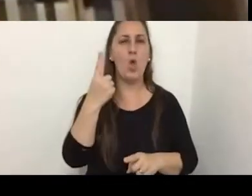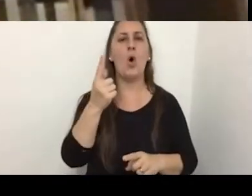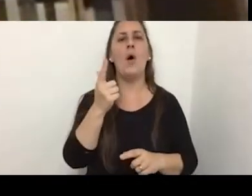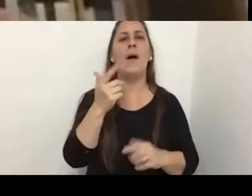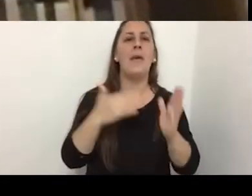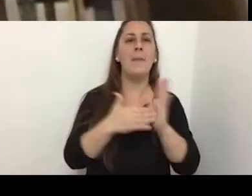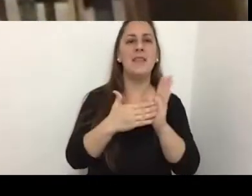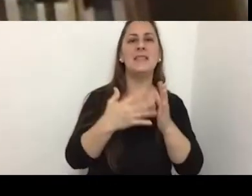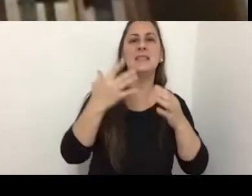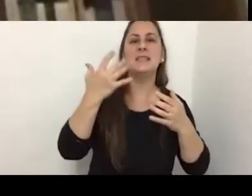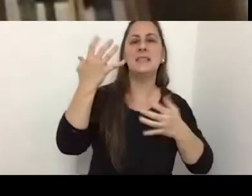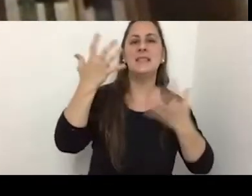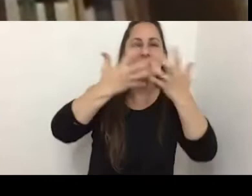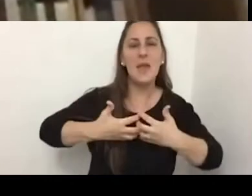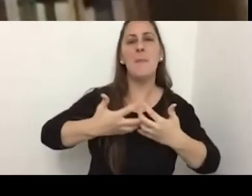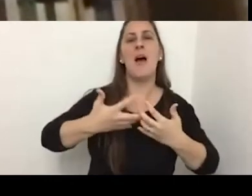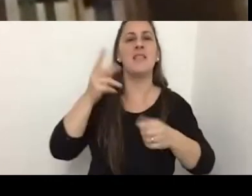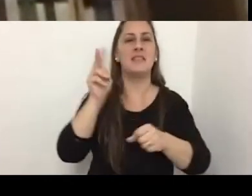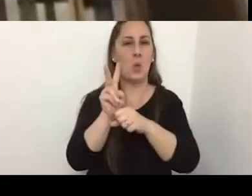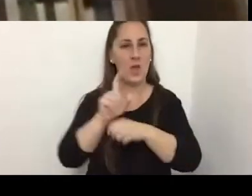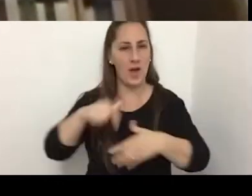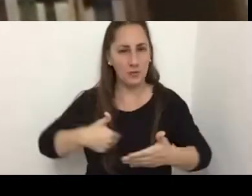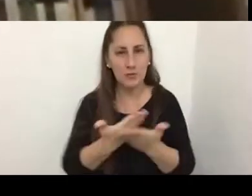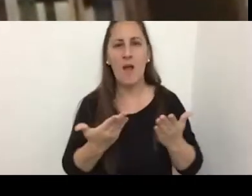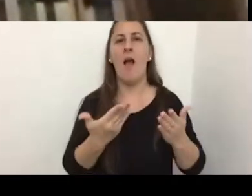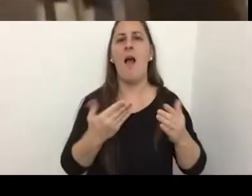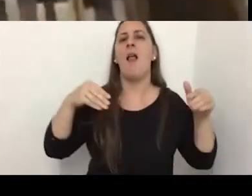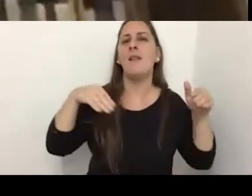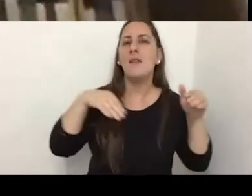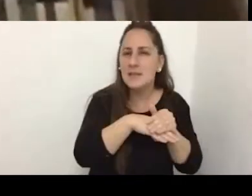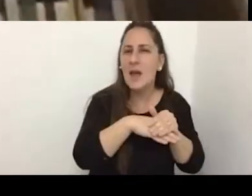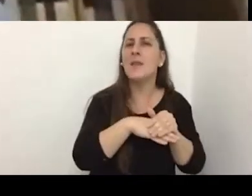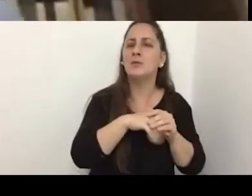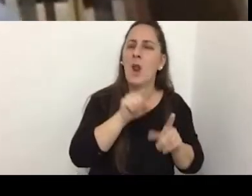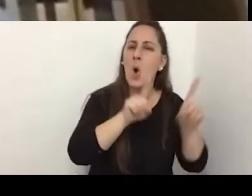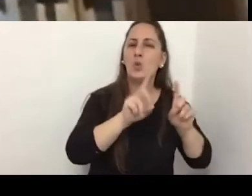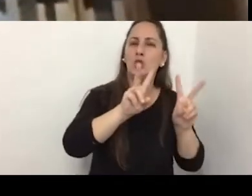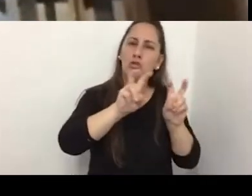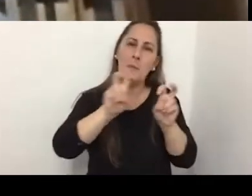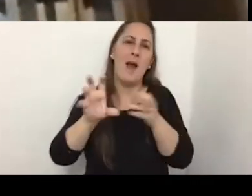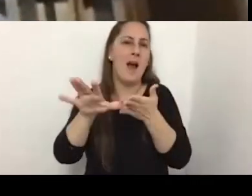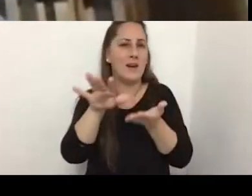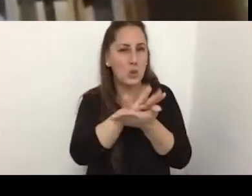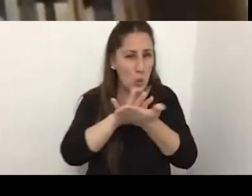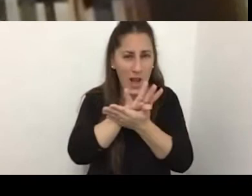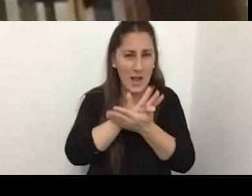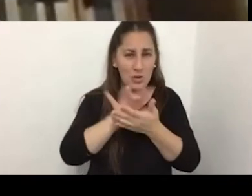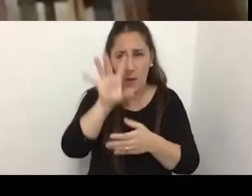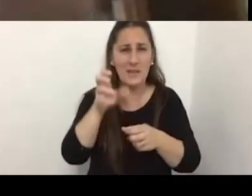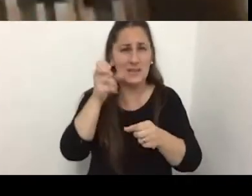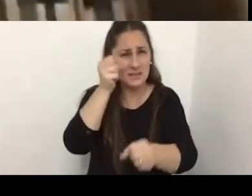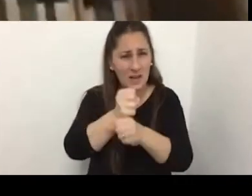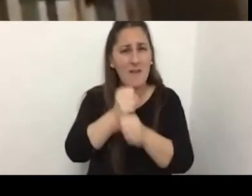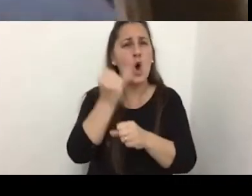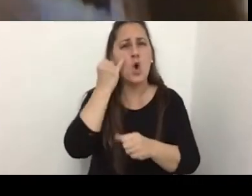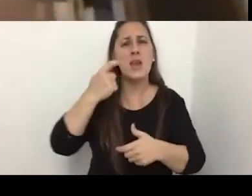seguridad social, las reservas, son todas una serie de cuestiones que no solo se resuelven desde lo laboral y la seguridad social, sino